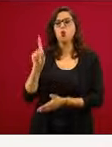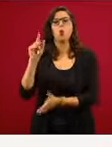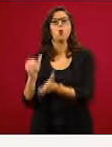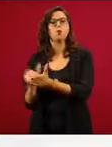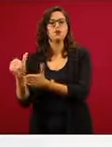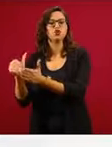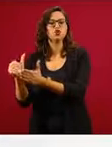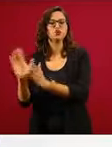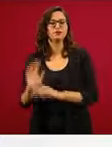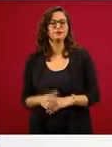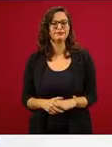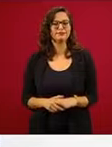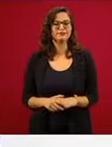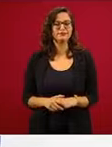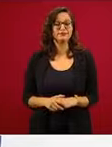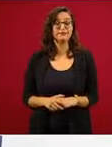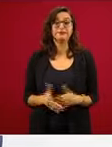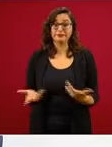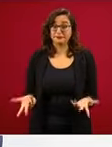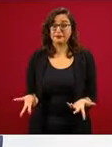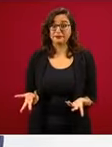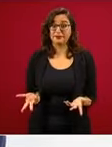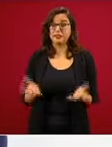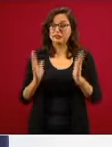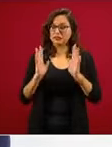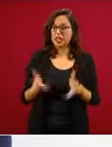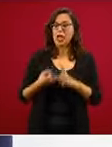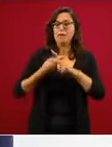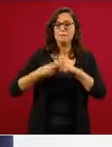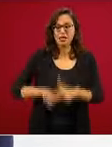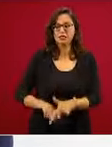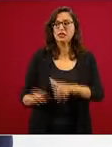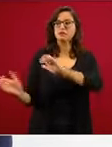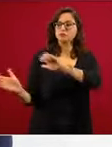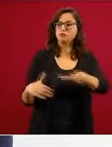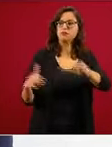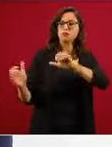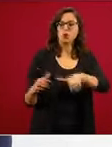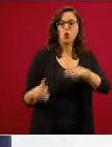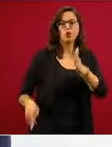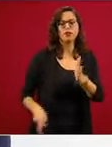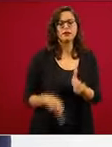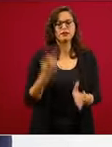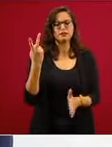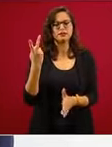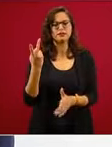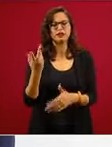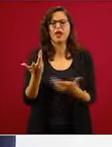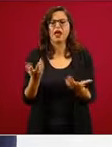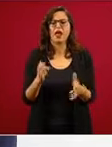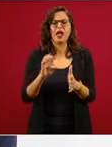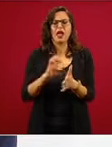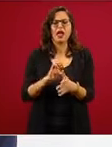y ya estamos recuperándonos. ¿Cuántos empleos